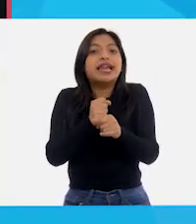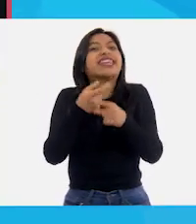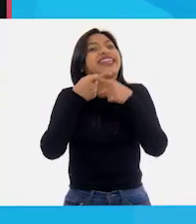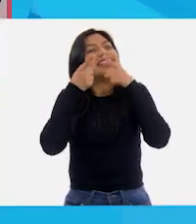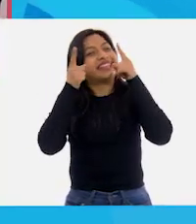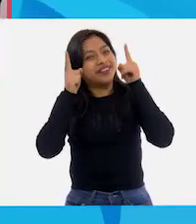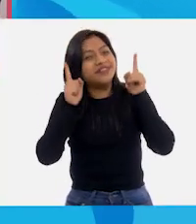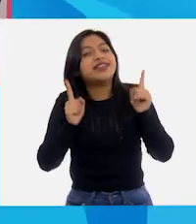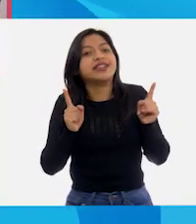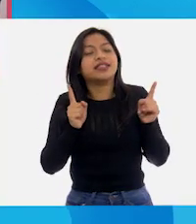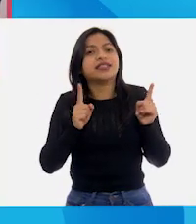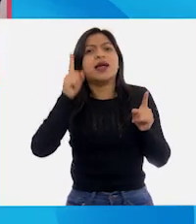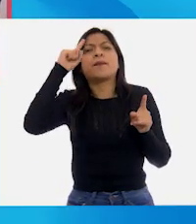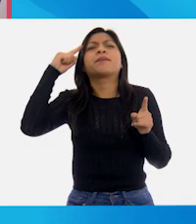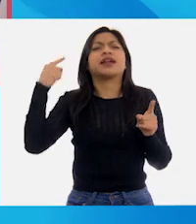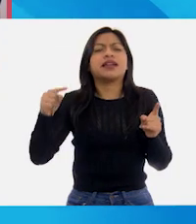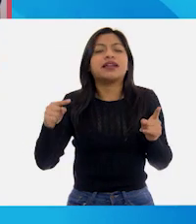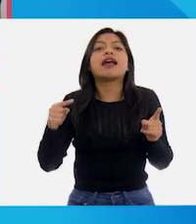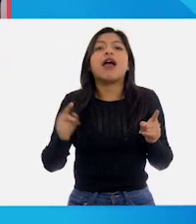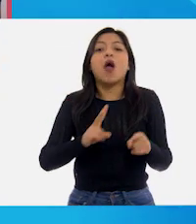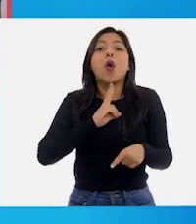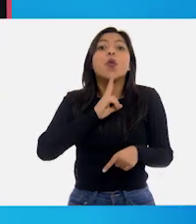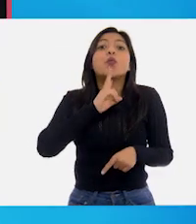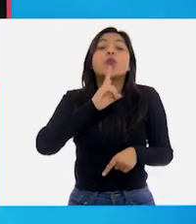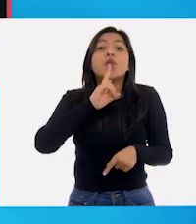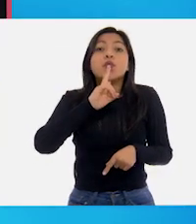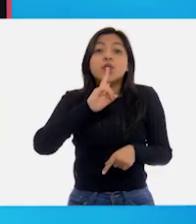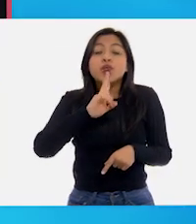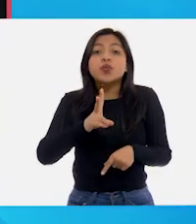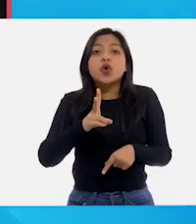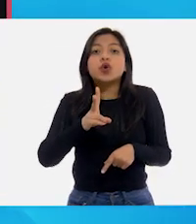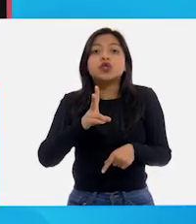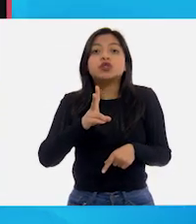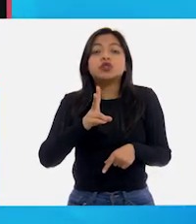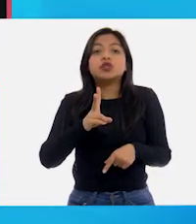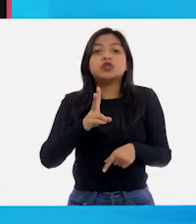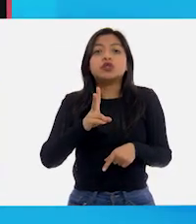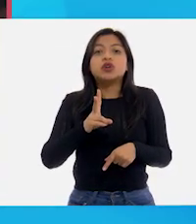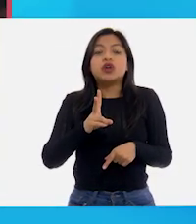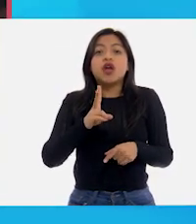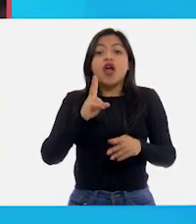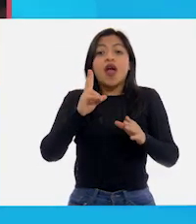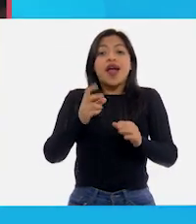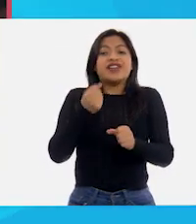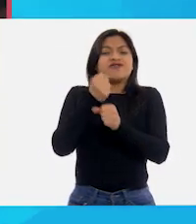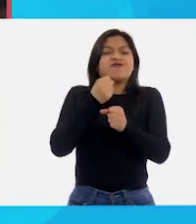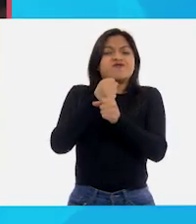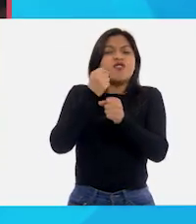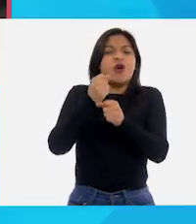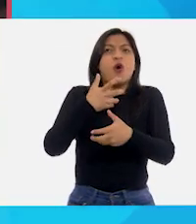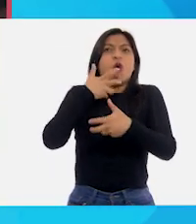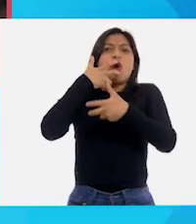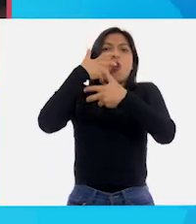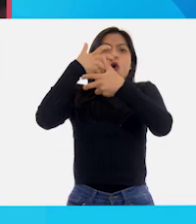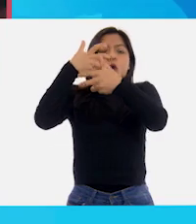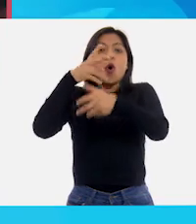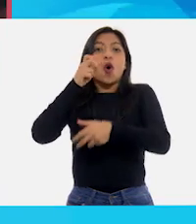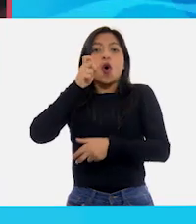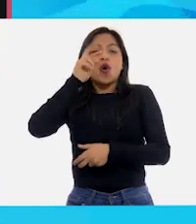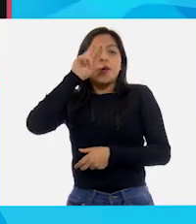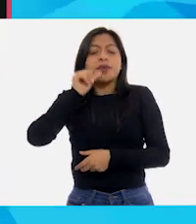poquito diferente para tratar de que la voz sea lo más parecido a la voz natural. Espera, espera. Ópera. ¿Qué es la